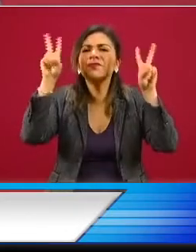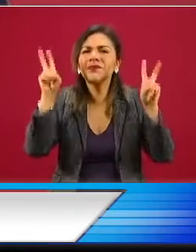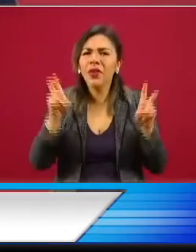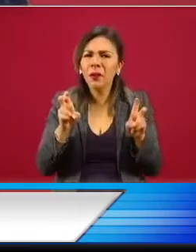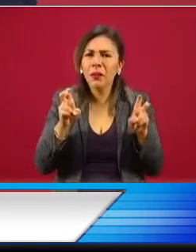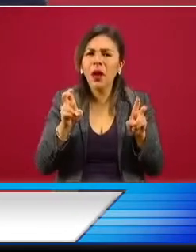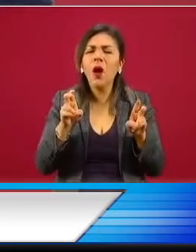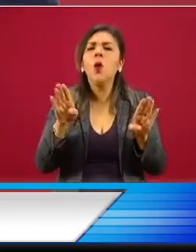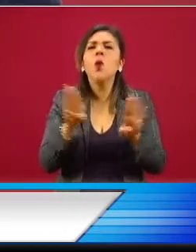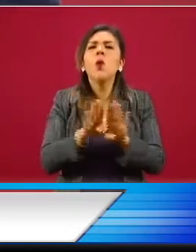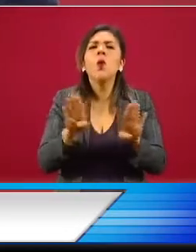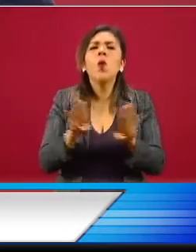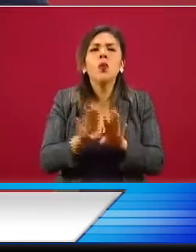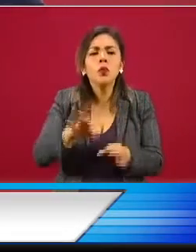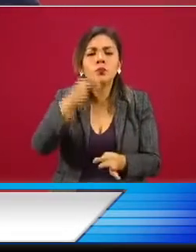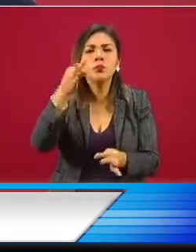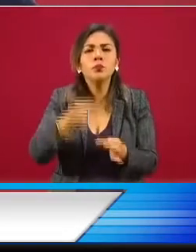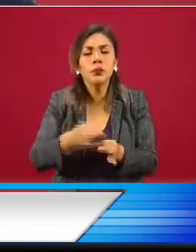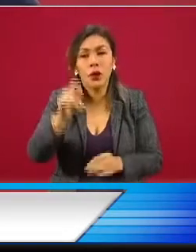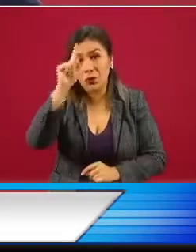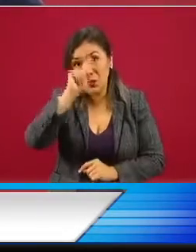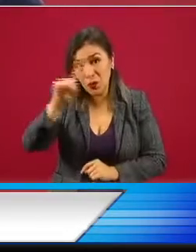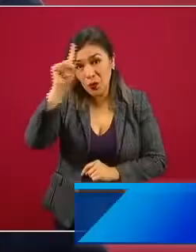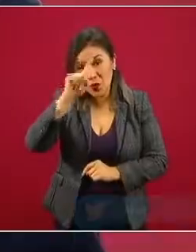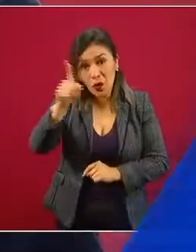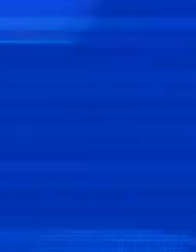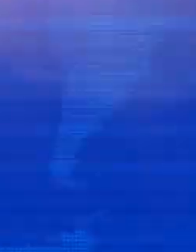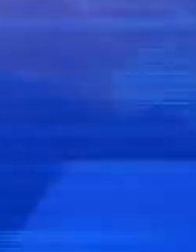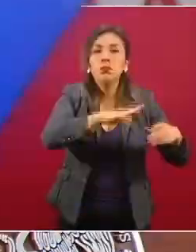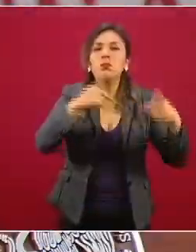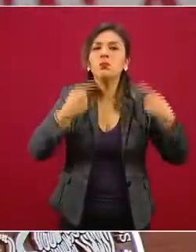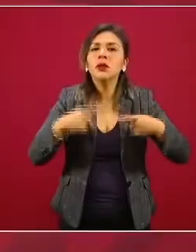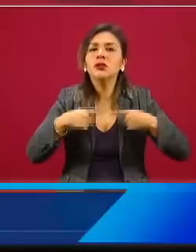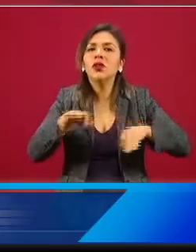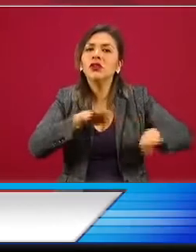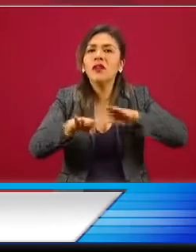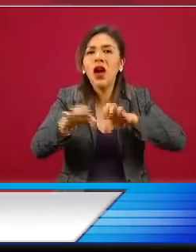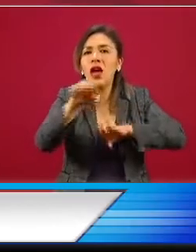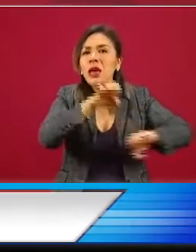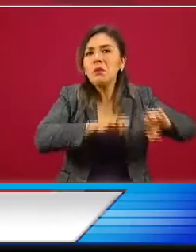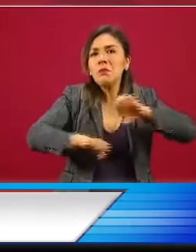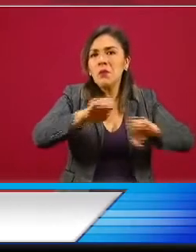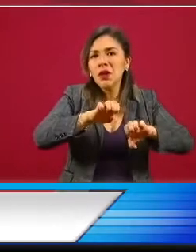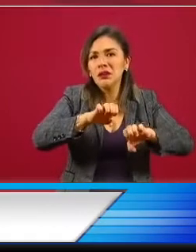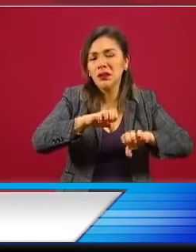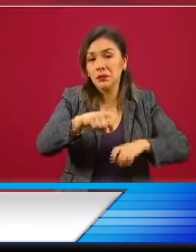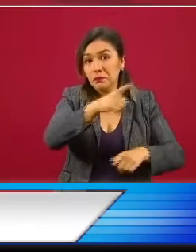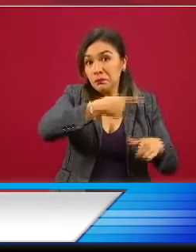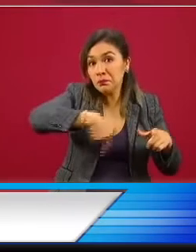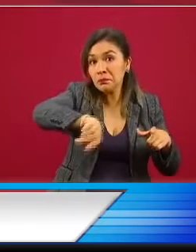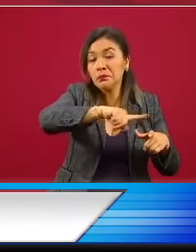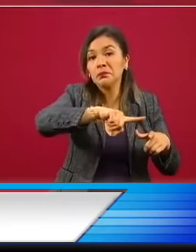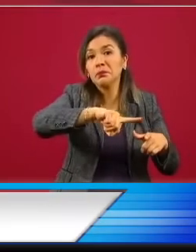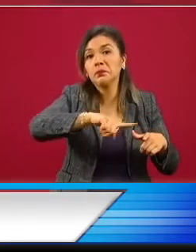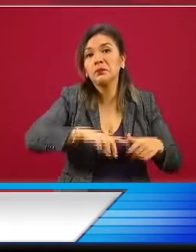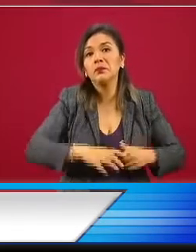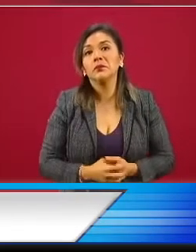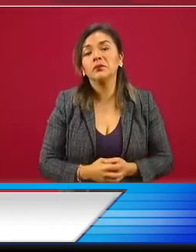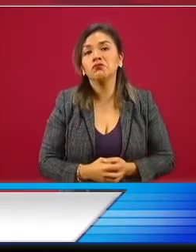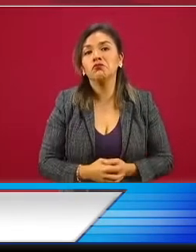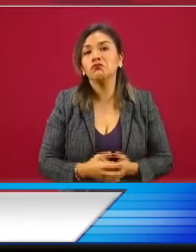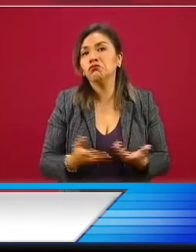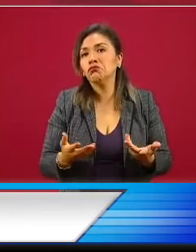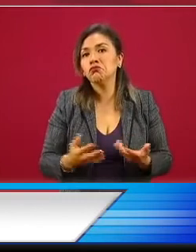Chetumal, Calakmul y el entronque nuevamente a Escárcega. Crisis económica. Ante la crisis que viene,